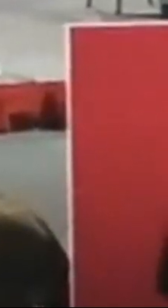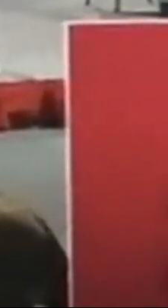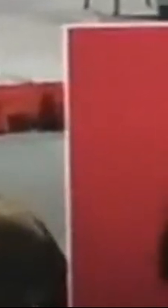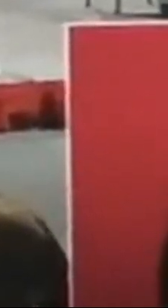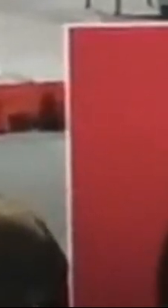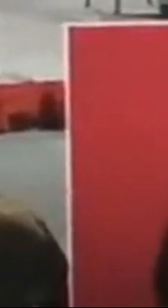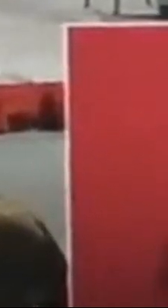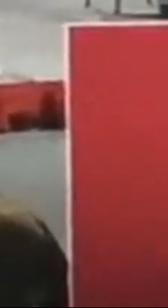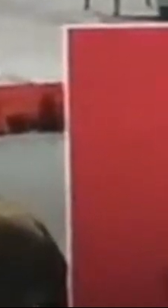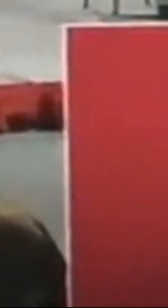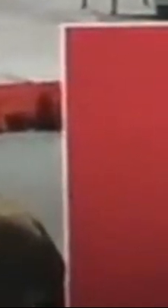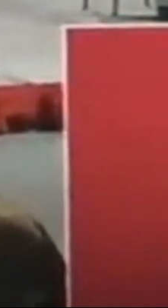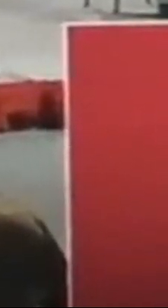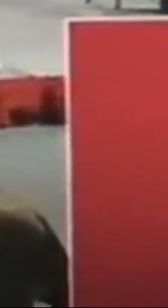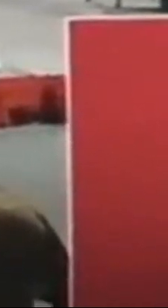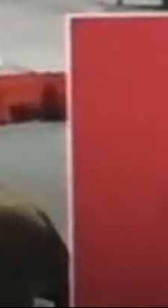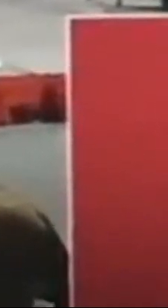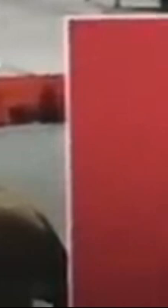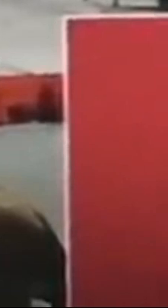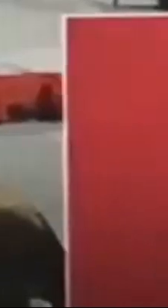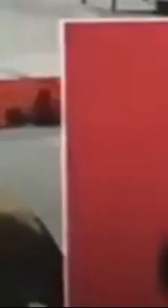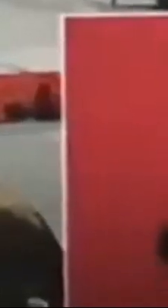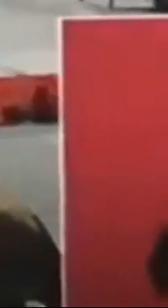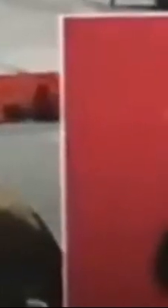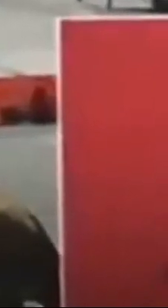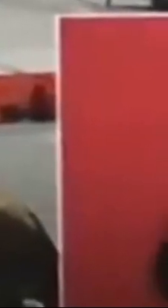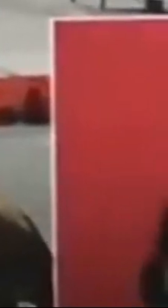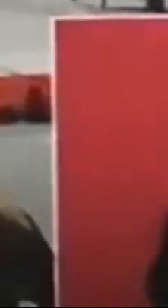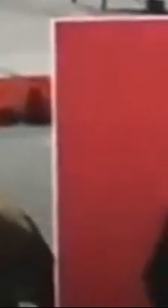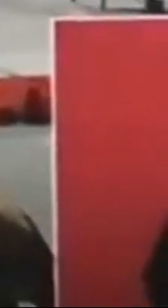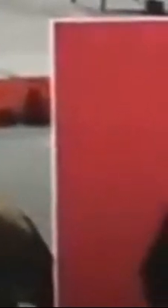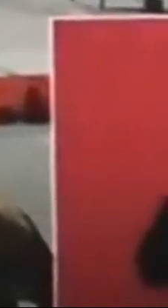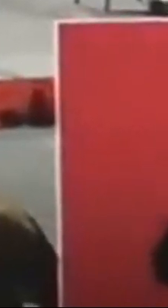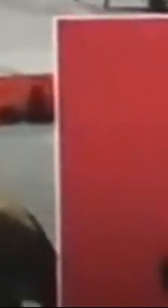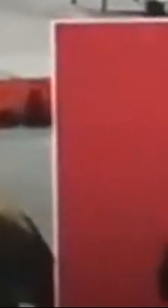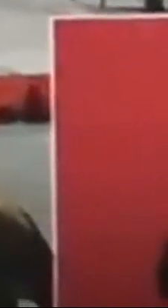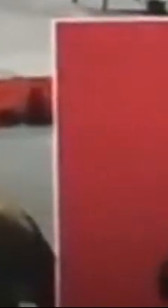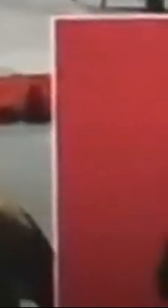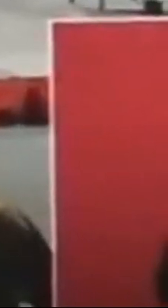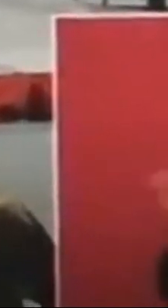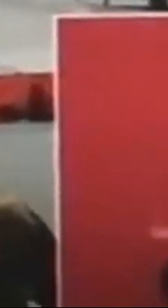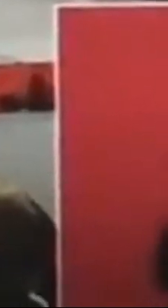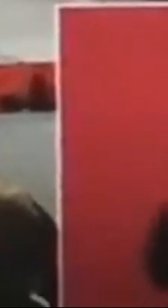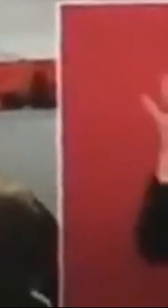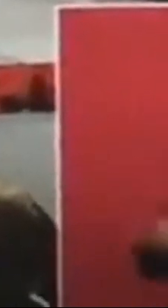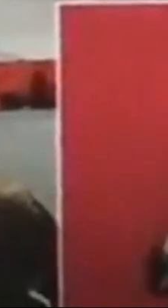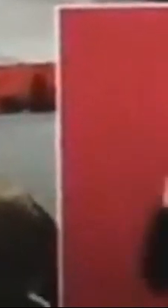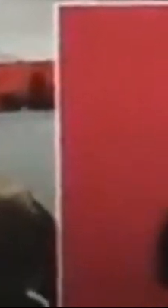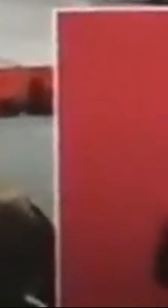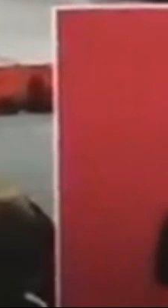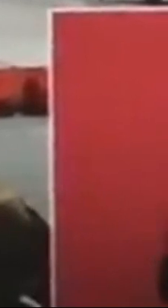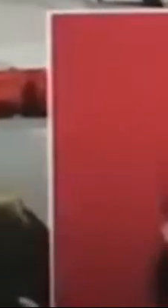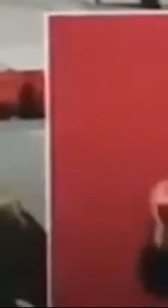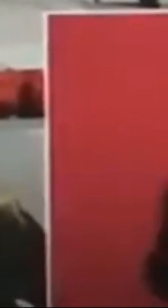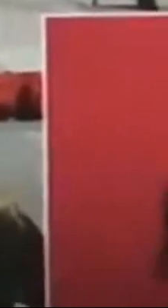Humanos, ahora que se cumple el aniversario de la promulgación por parte de la Asamblea General de las Naciones Unidas de